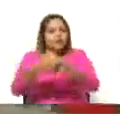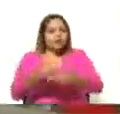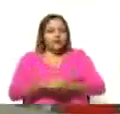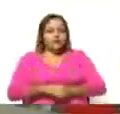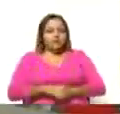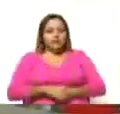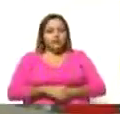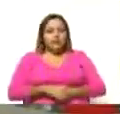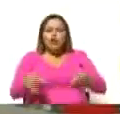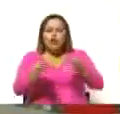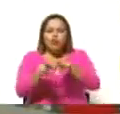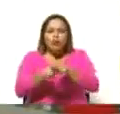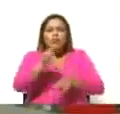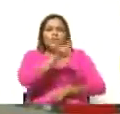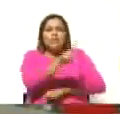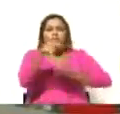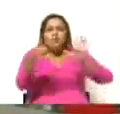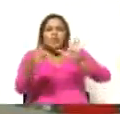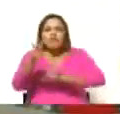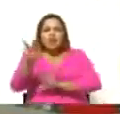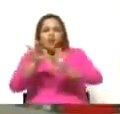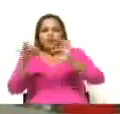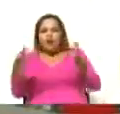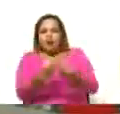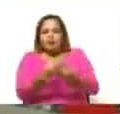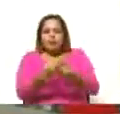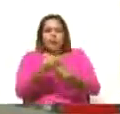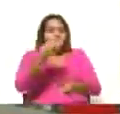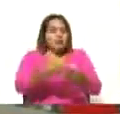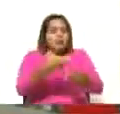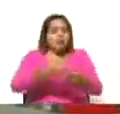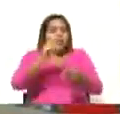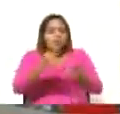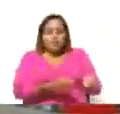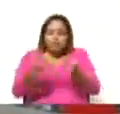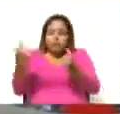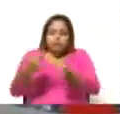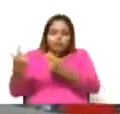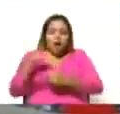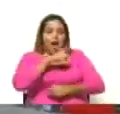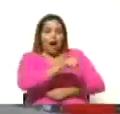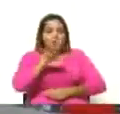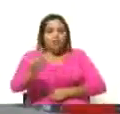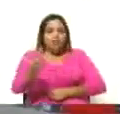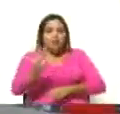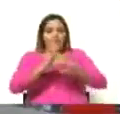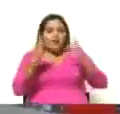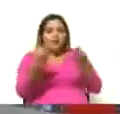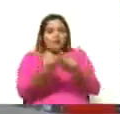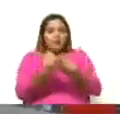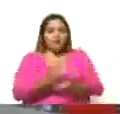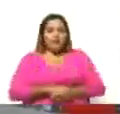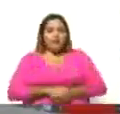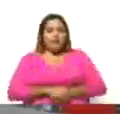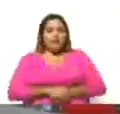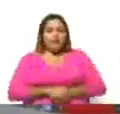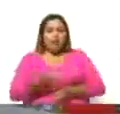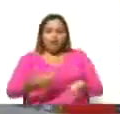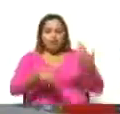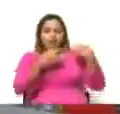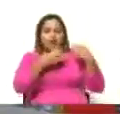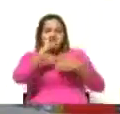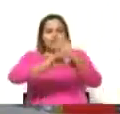162 familias afectadas, y se evacuaron 14 familias. La acción rápida, bueno, de las autoridades del Distrito Capital, del